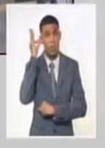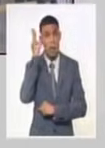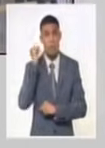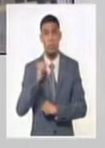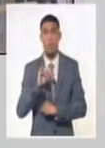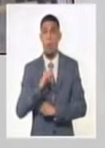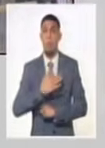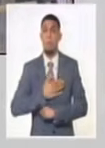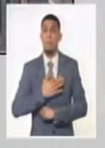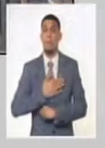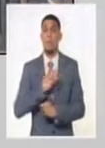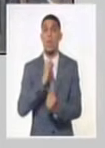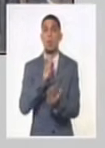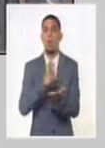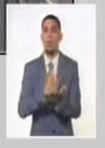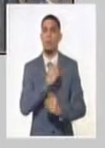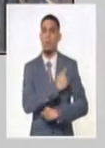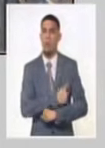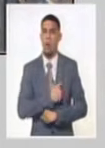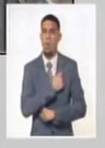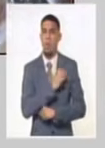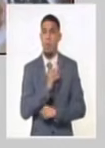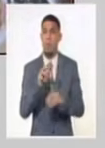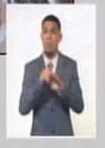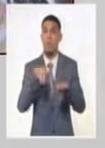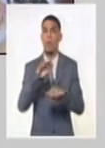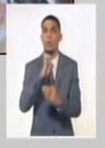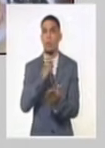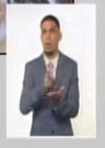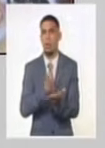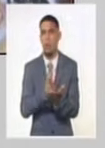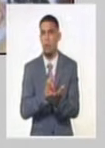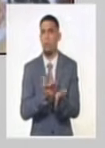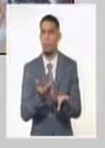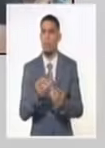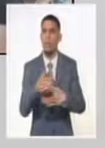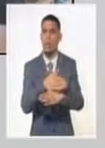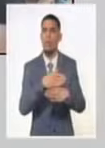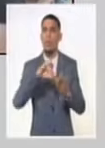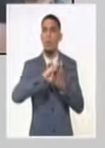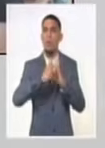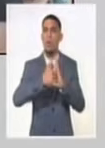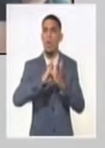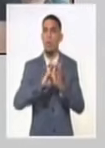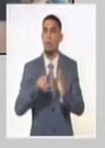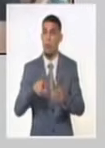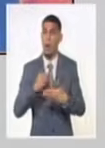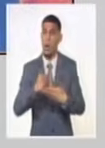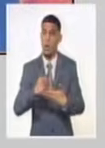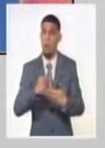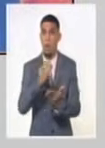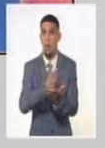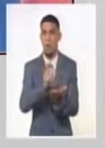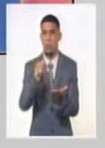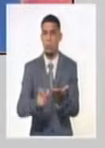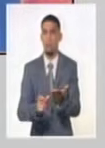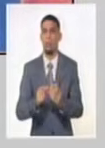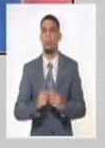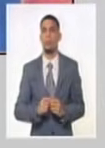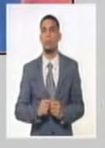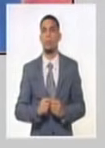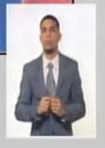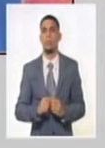programa de Educando por Amor del Ministerio de Educación, la transición energética, o sea, un grupo de tareas que nos ha permitido